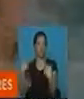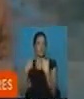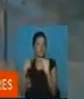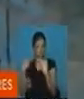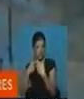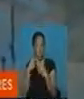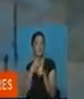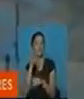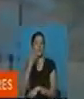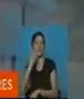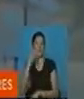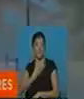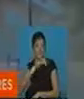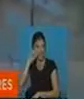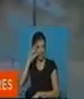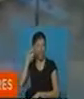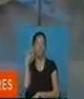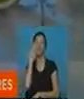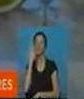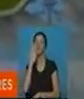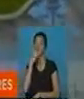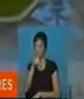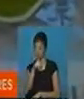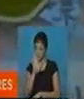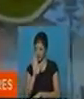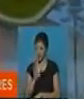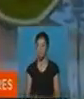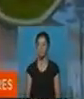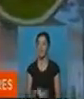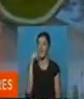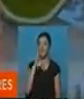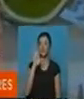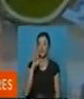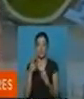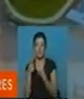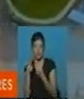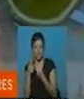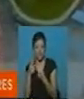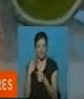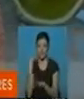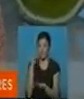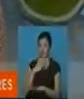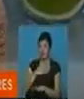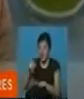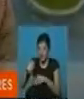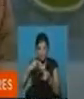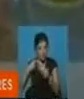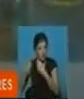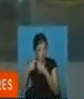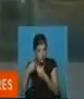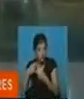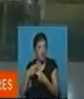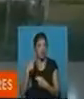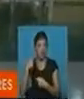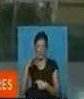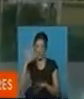en Estados Unidos. Digo, este es un lobby fabuloso, porque creo que detrás de esto hay un negocio formidable que nunca hay que